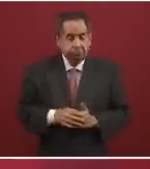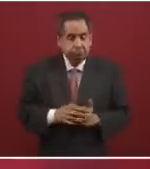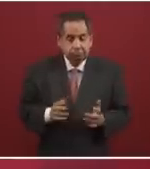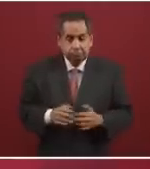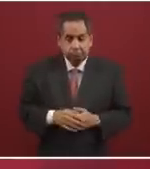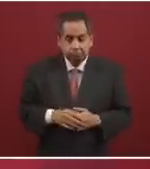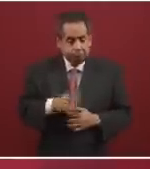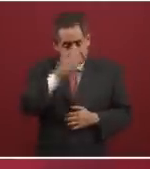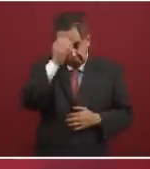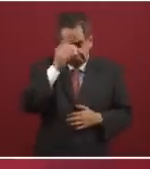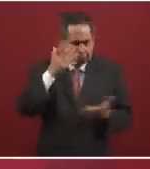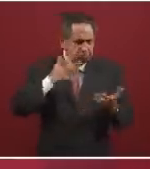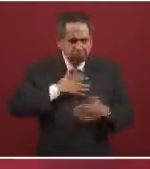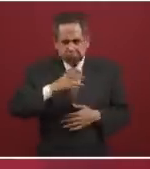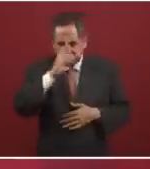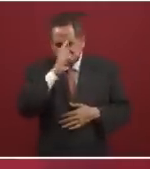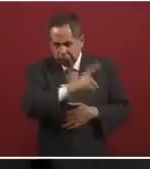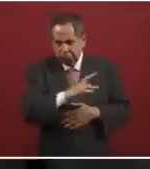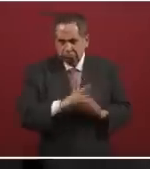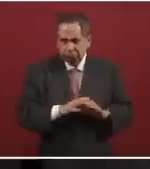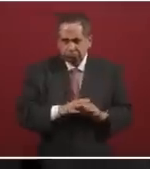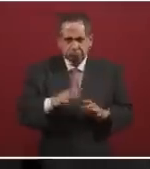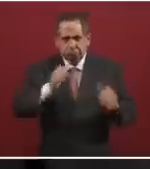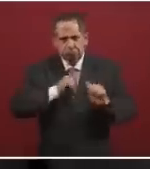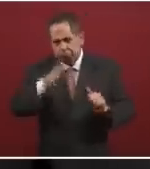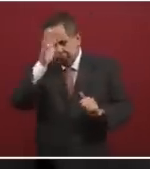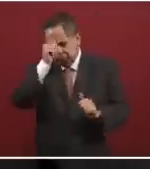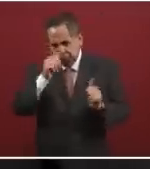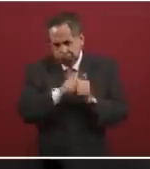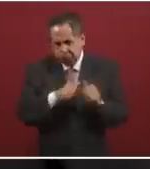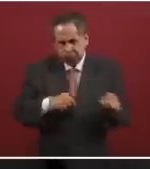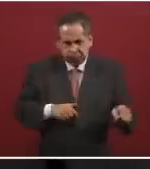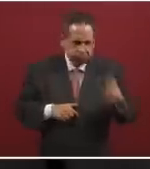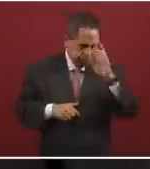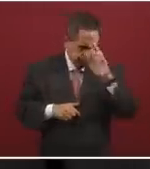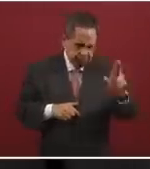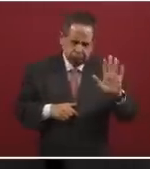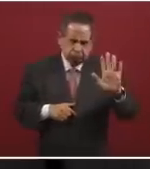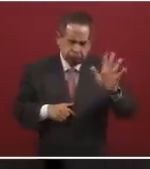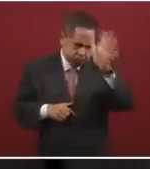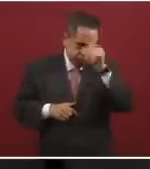de esa opinión. La respeto, pero no la comparto.